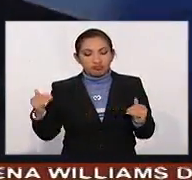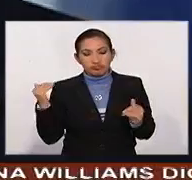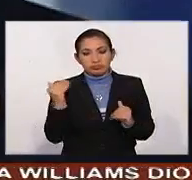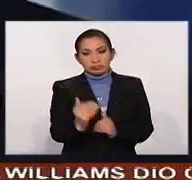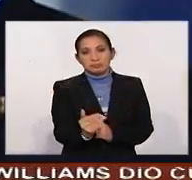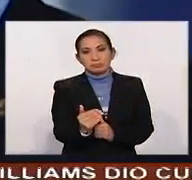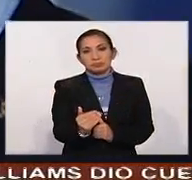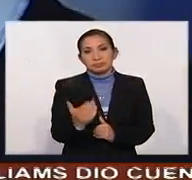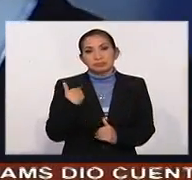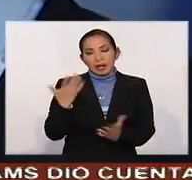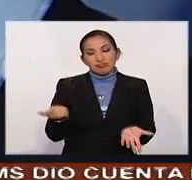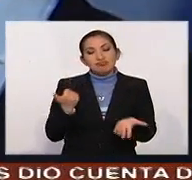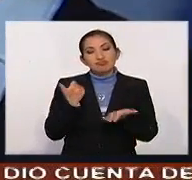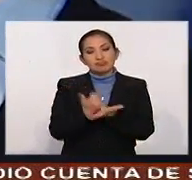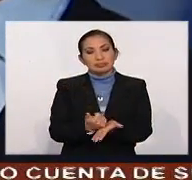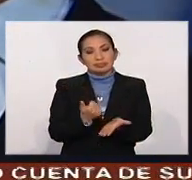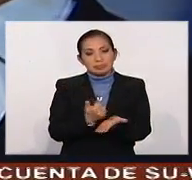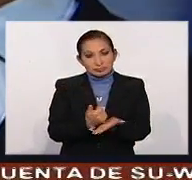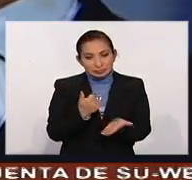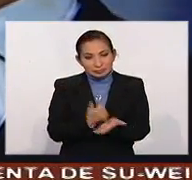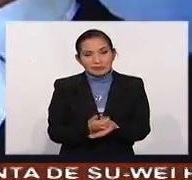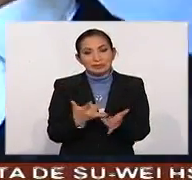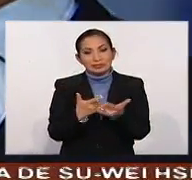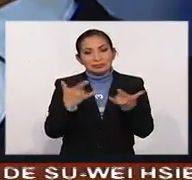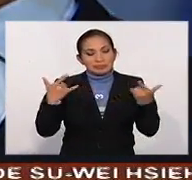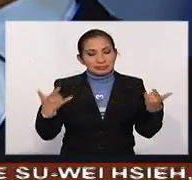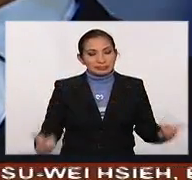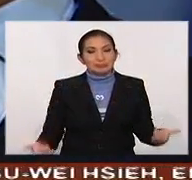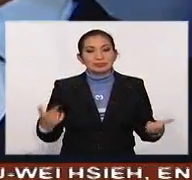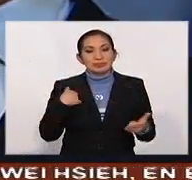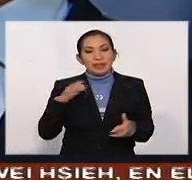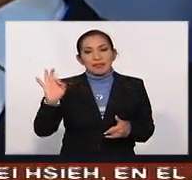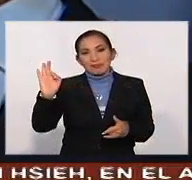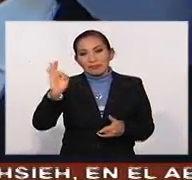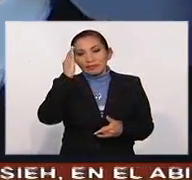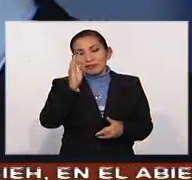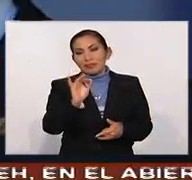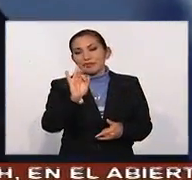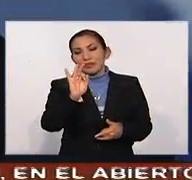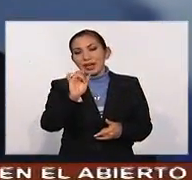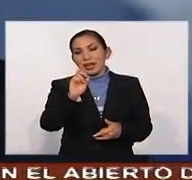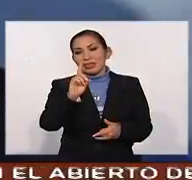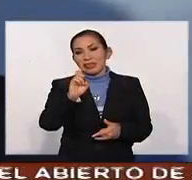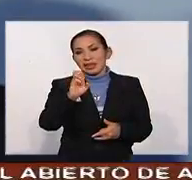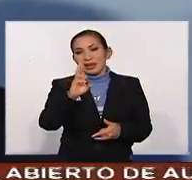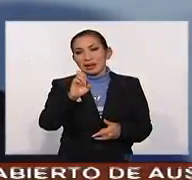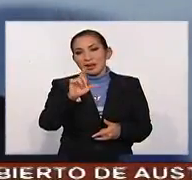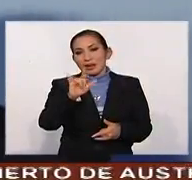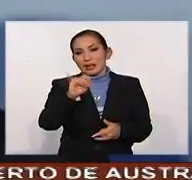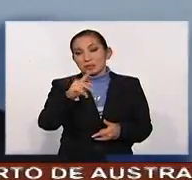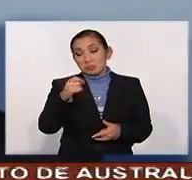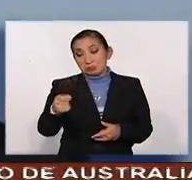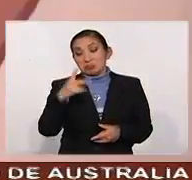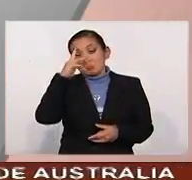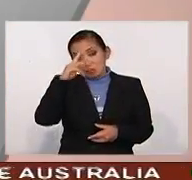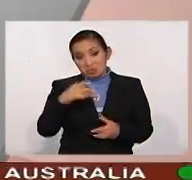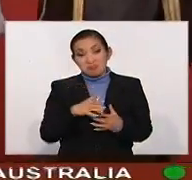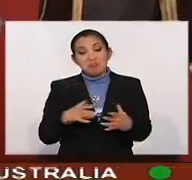la construcción de la historia del federalismo de este gran